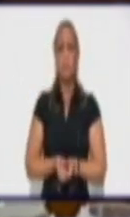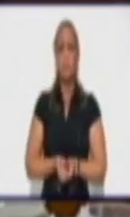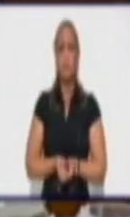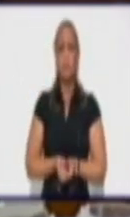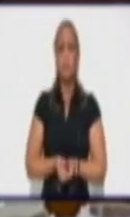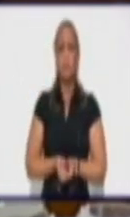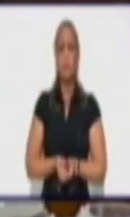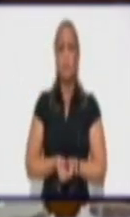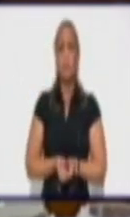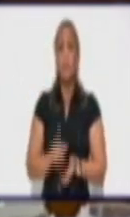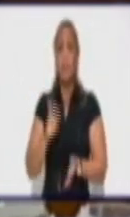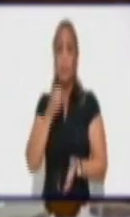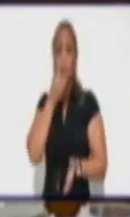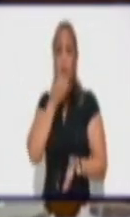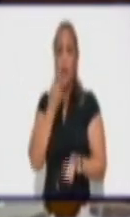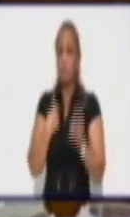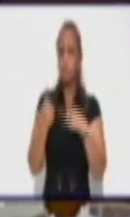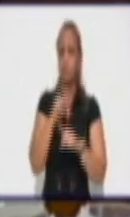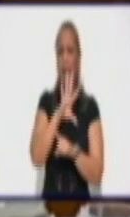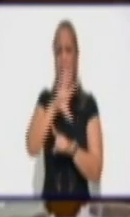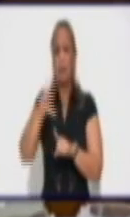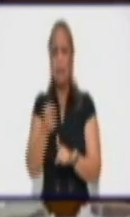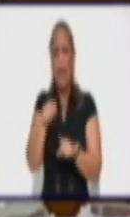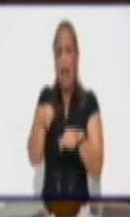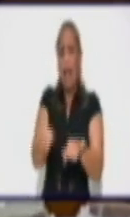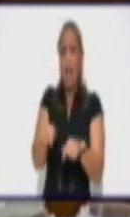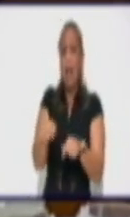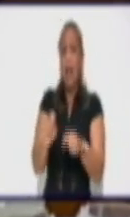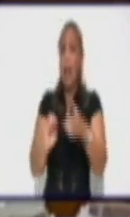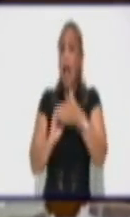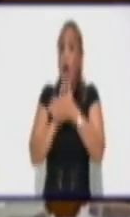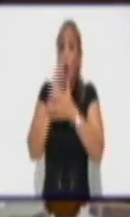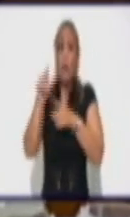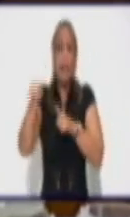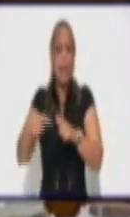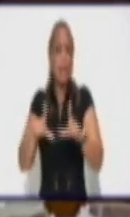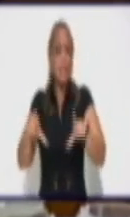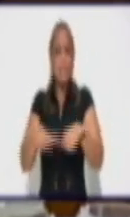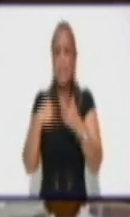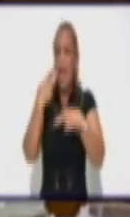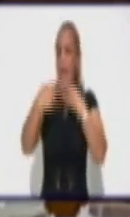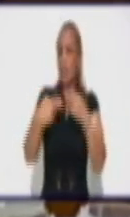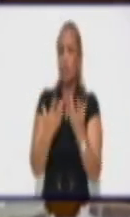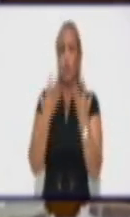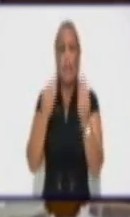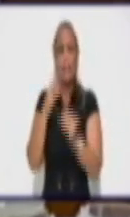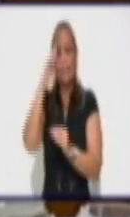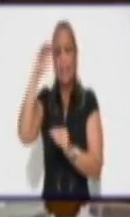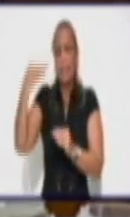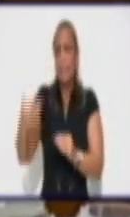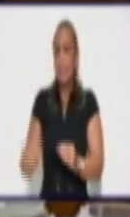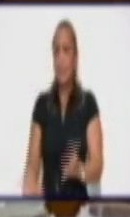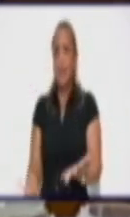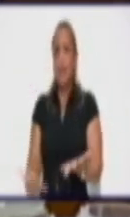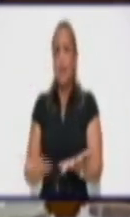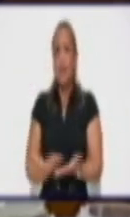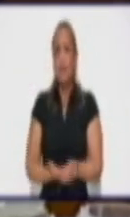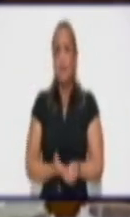puede arrebatar a su pueblo la obra que se ha construido con tanta dignidad y que nos va